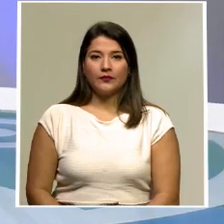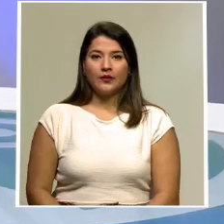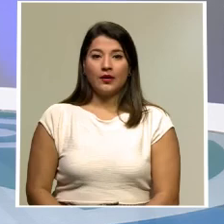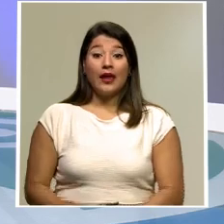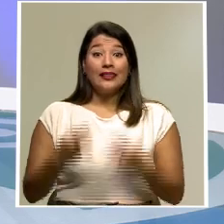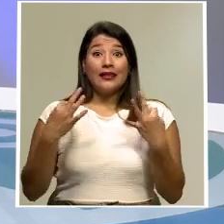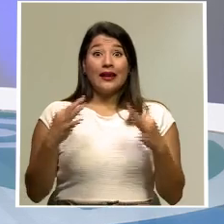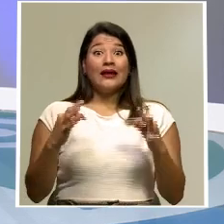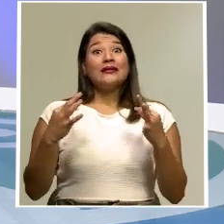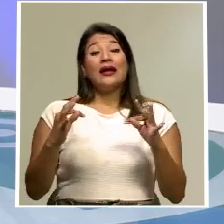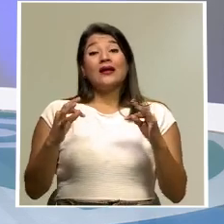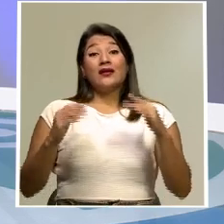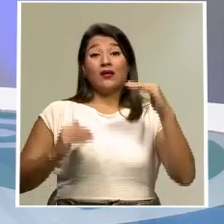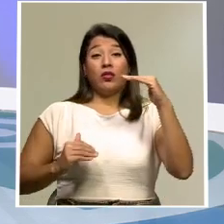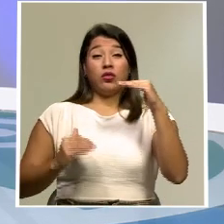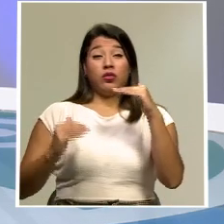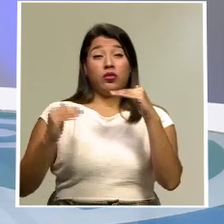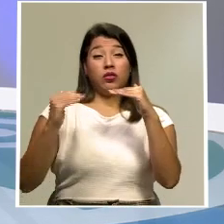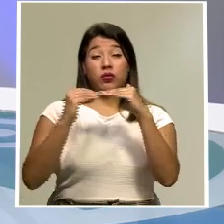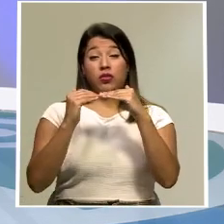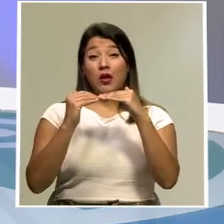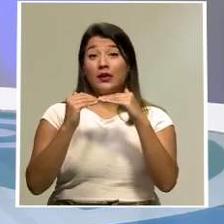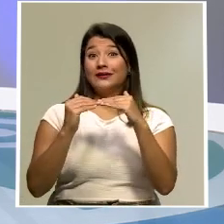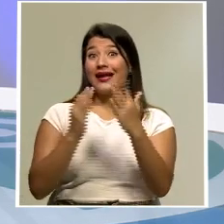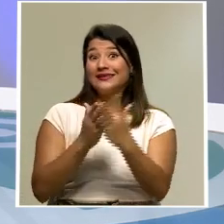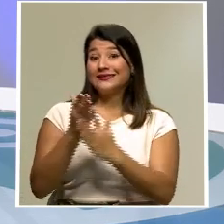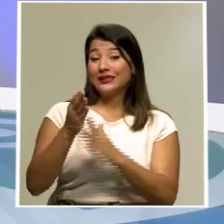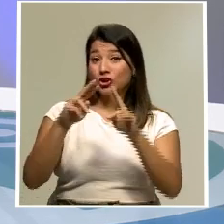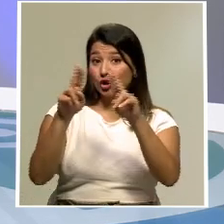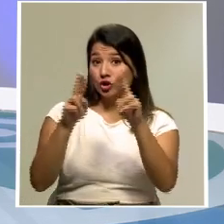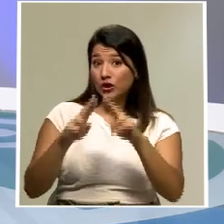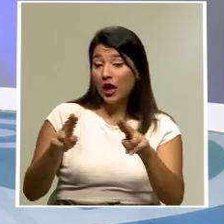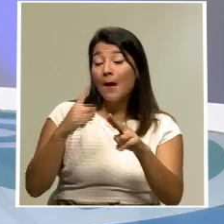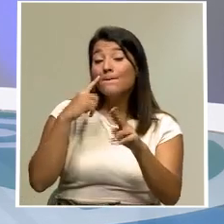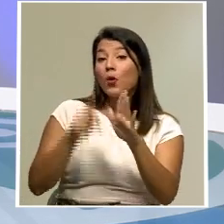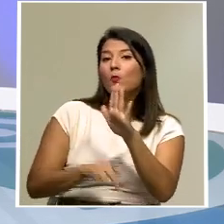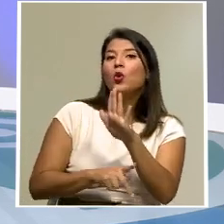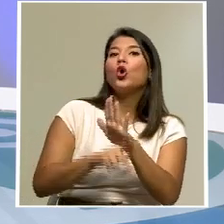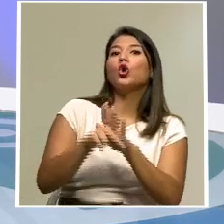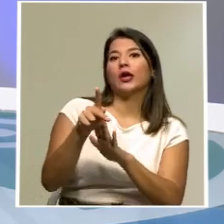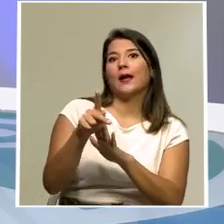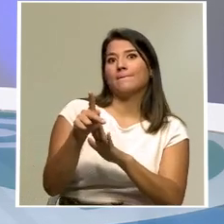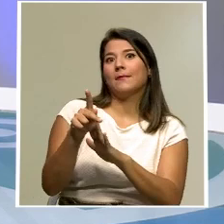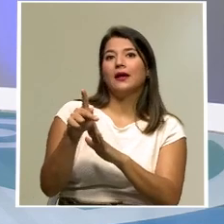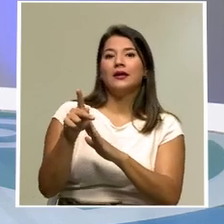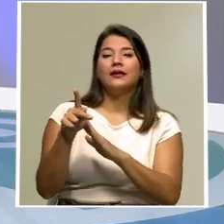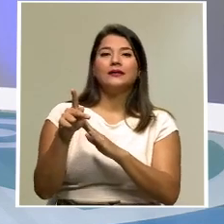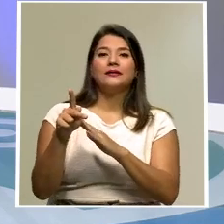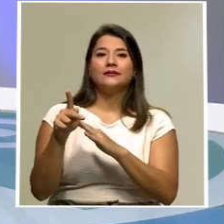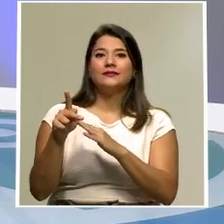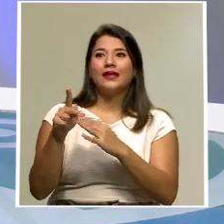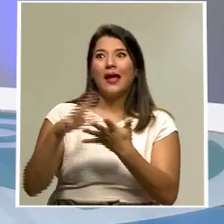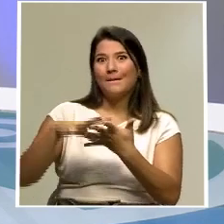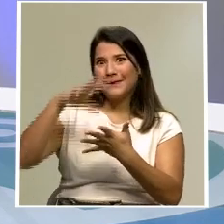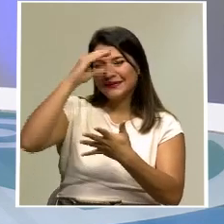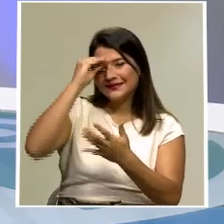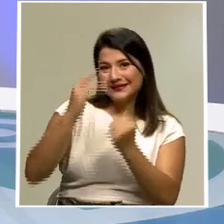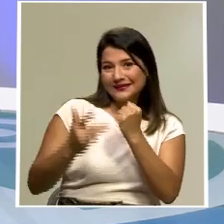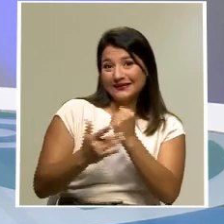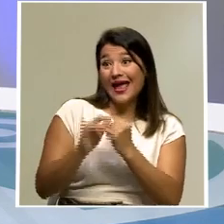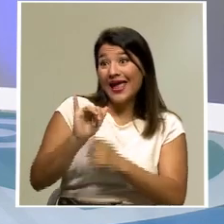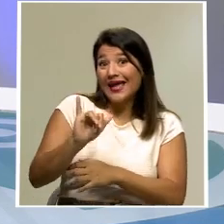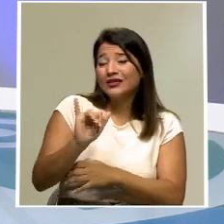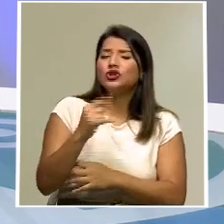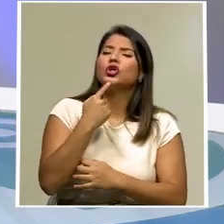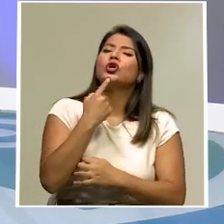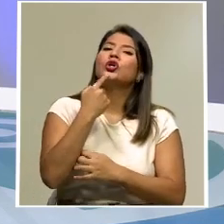Disminuir la brecha digital por medio del programa de alfabetización digital. Ese fue el llamado del presidente de la República,